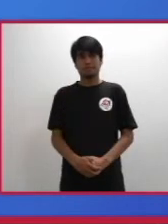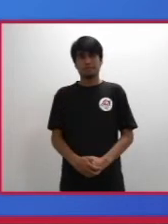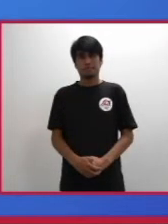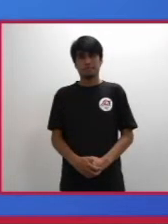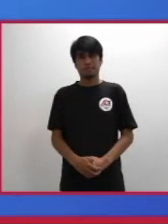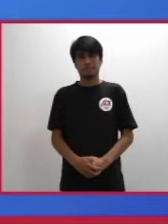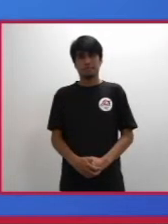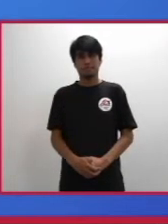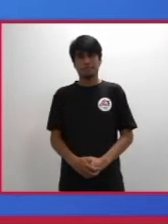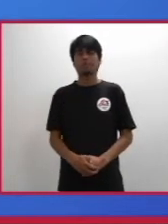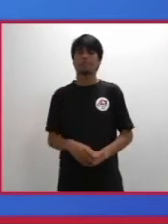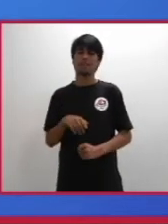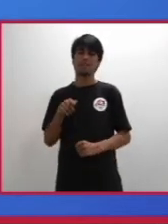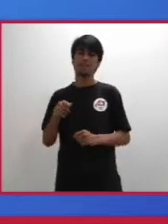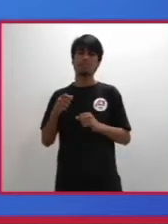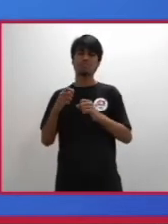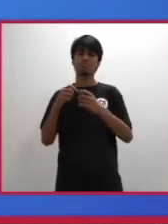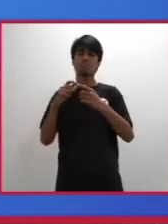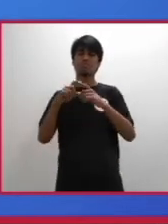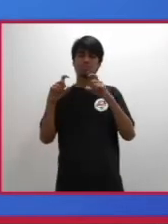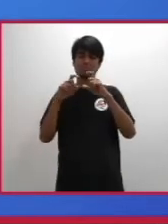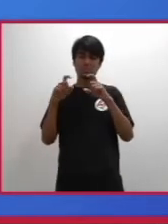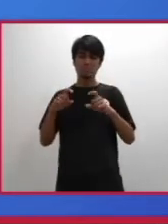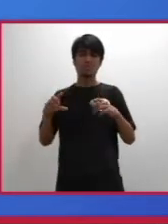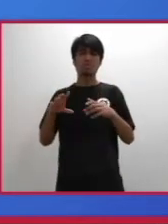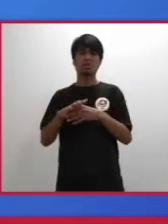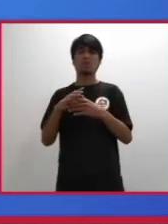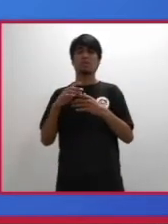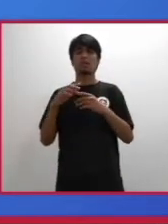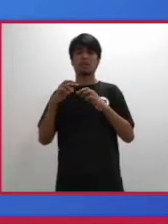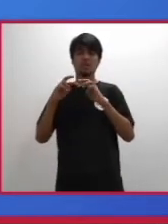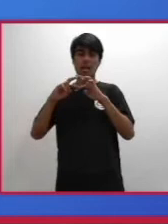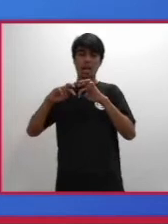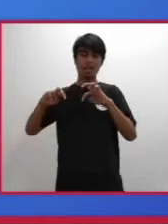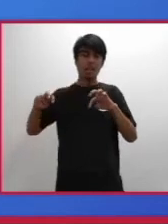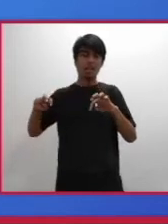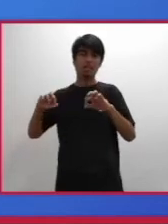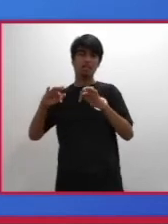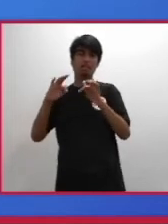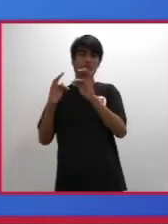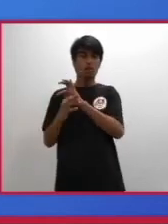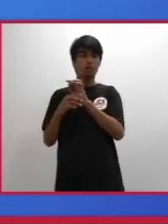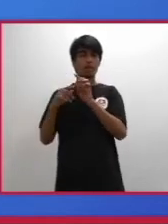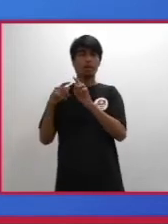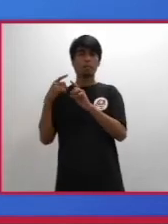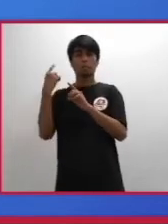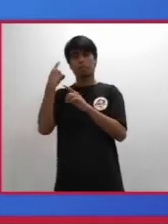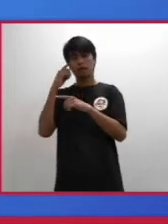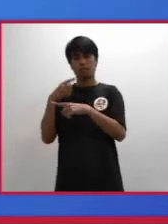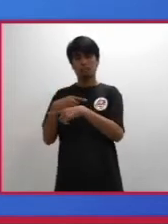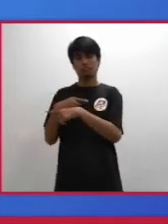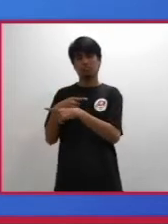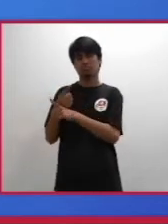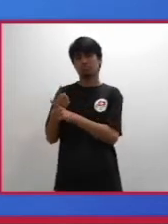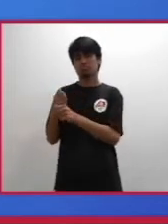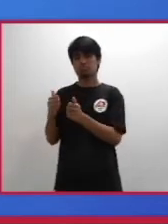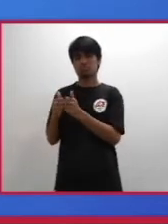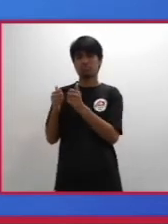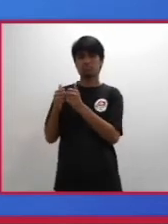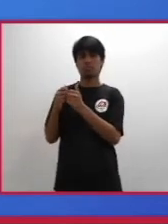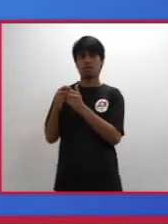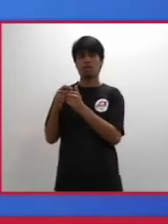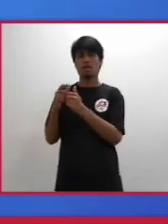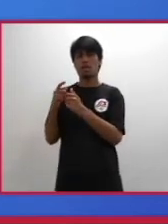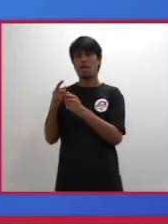Esos son análisis que debemos realizar cuando ya contamos con una situación o un informe en cuanto a la